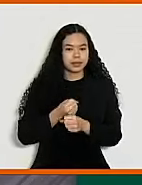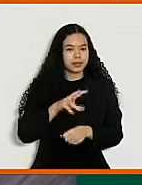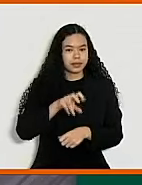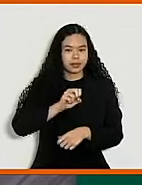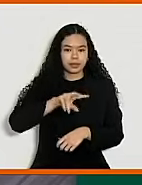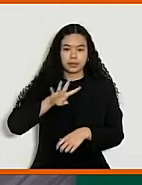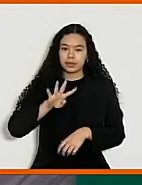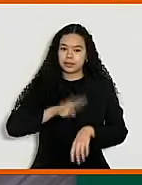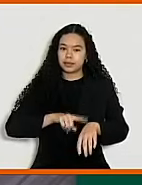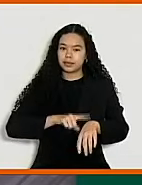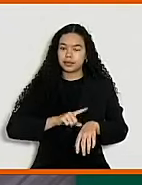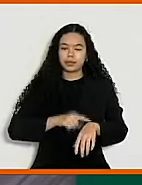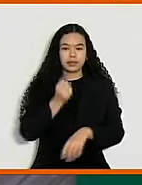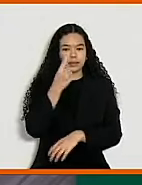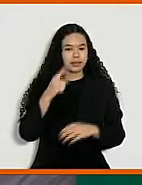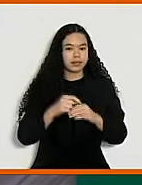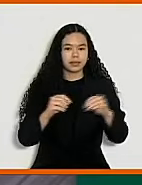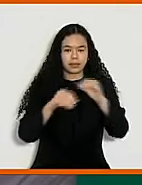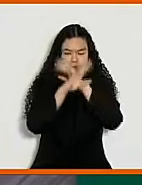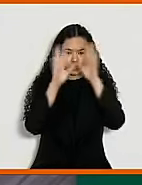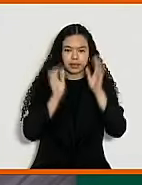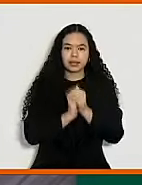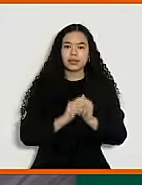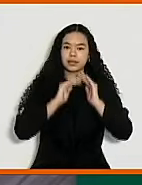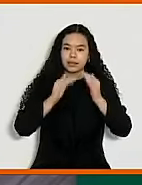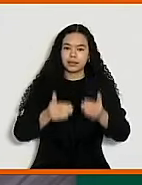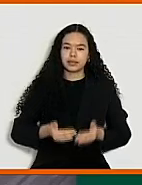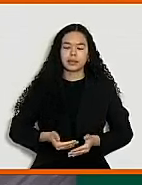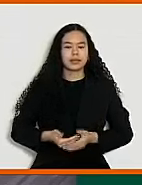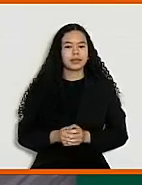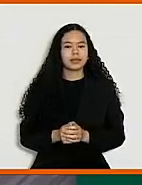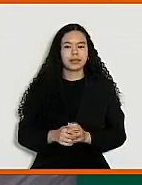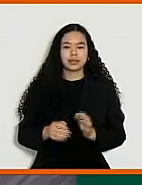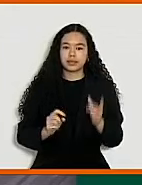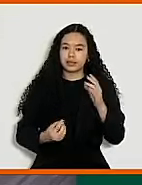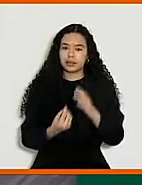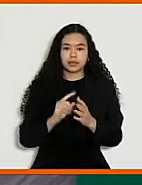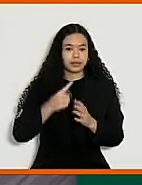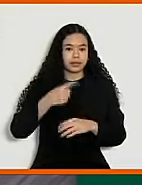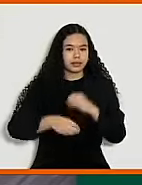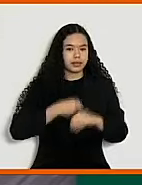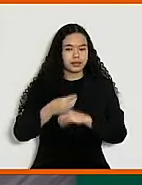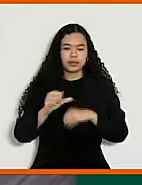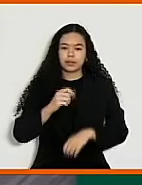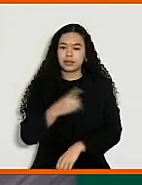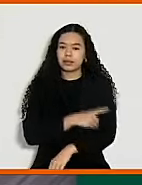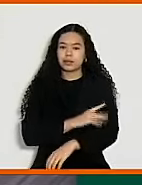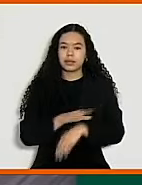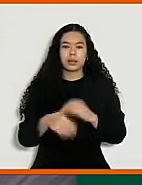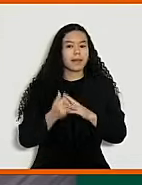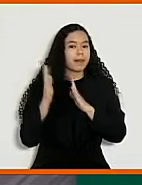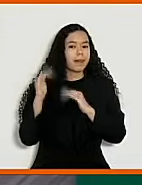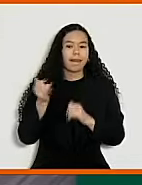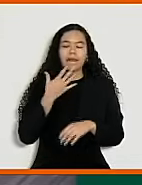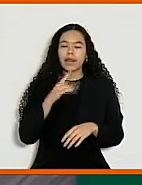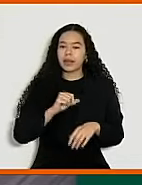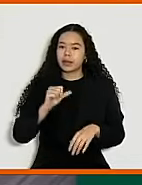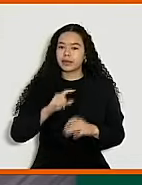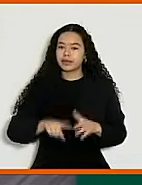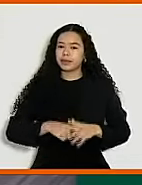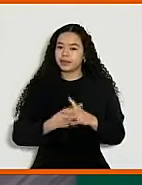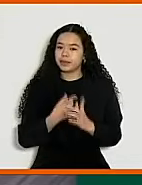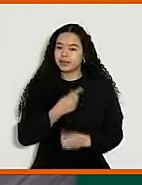momento el reloj está marcando las 11 en punto de la mañana y te damos la bienvenida a nuestro primer sorteo en este día y te deseo suerte porque hoy damos inicio a nuestra